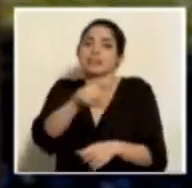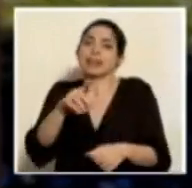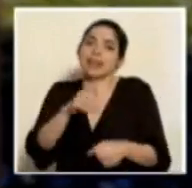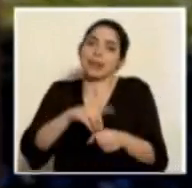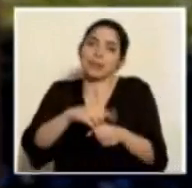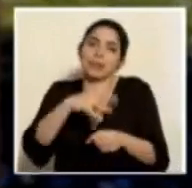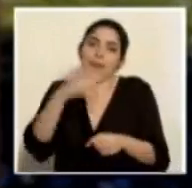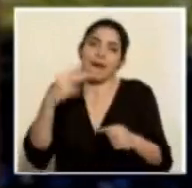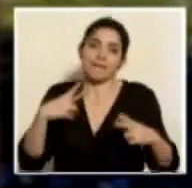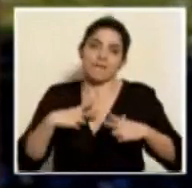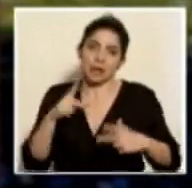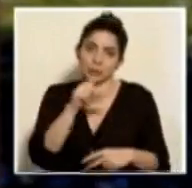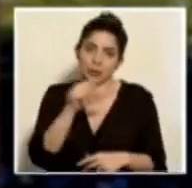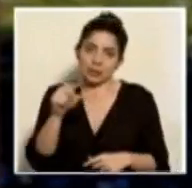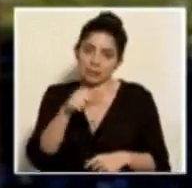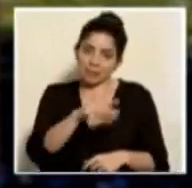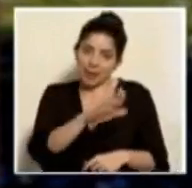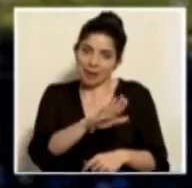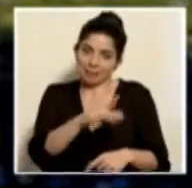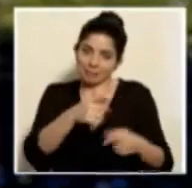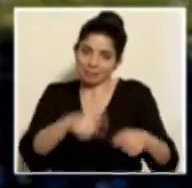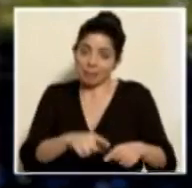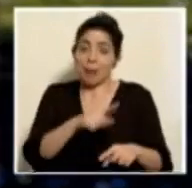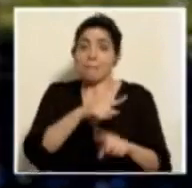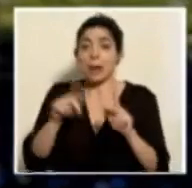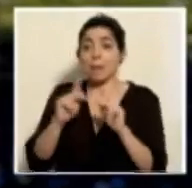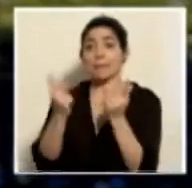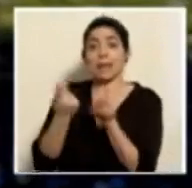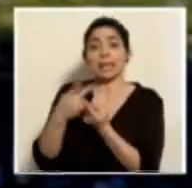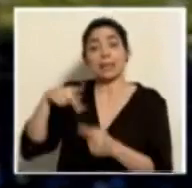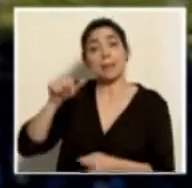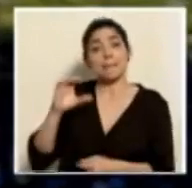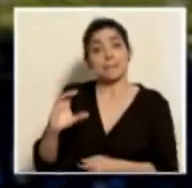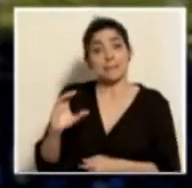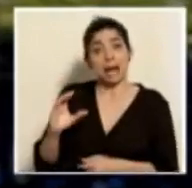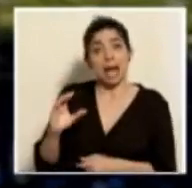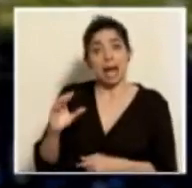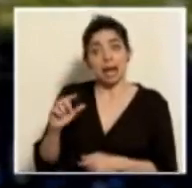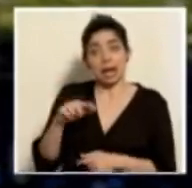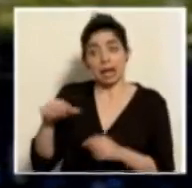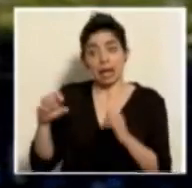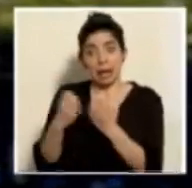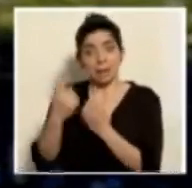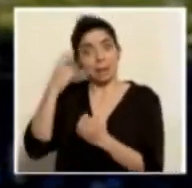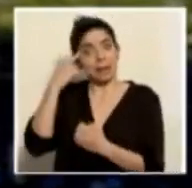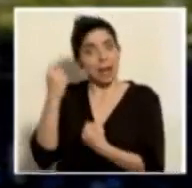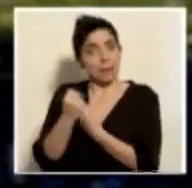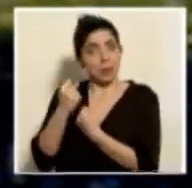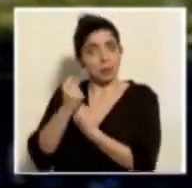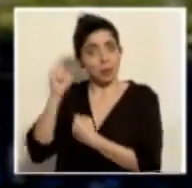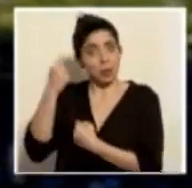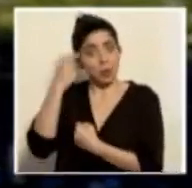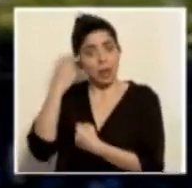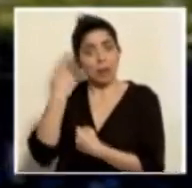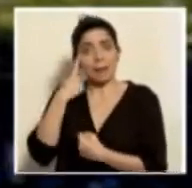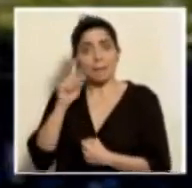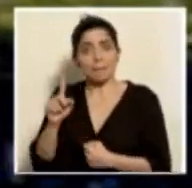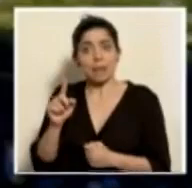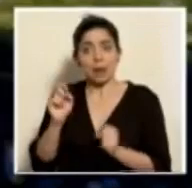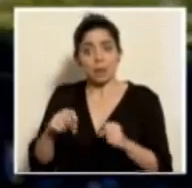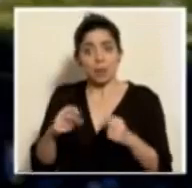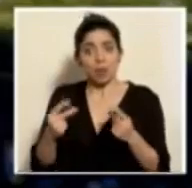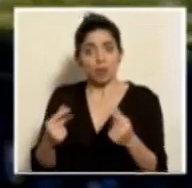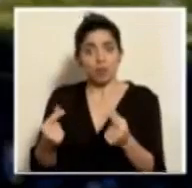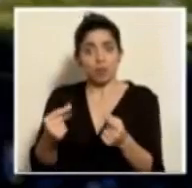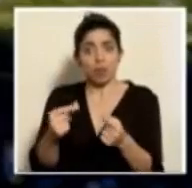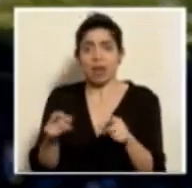de vacaciones una semana, pero la fracción del PAC, que uno esperaría, bueno, iba a respaldar al gobierno, que eso se pudiera agilizar